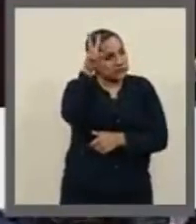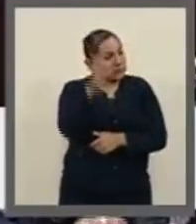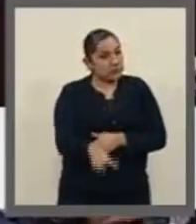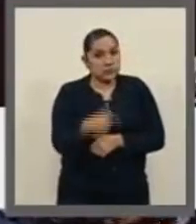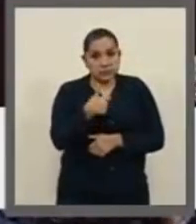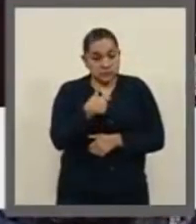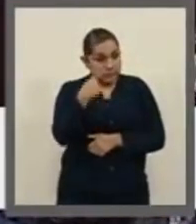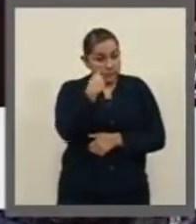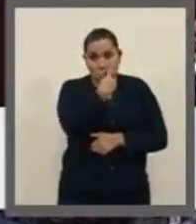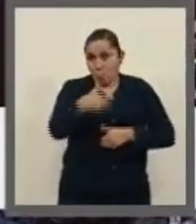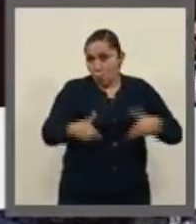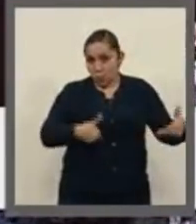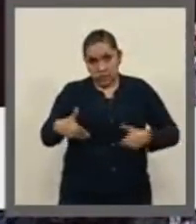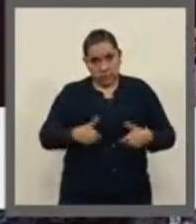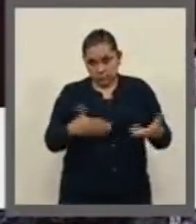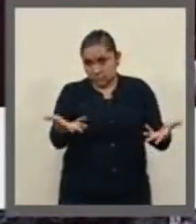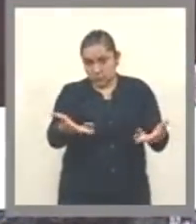Diputado,